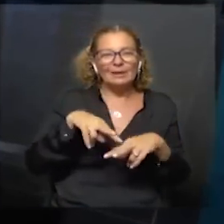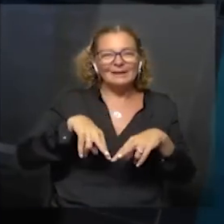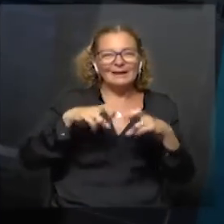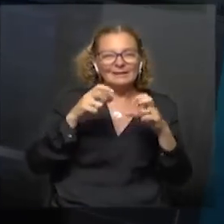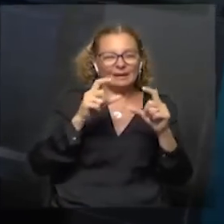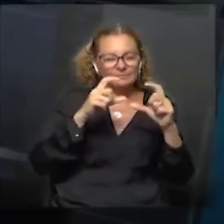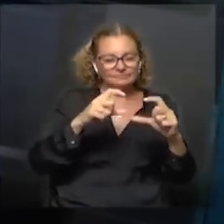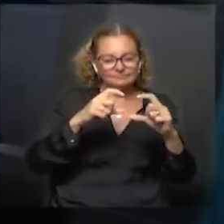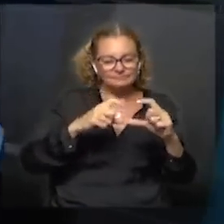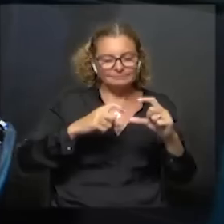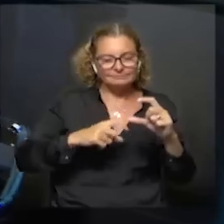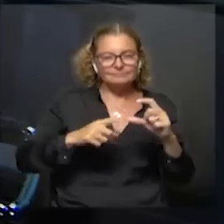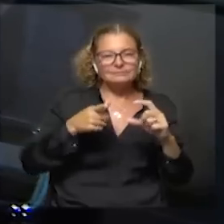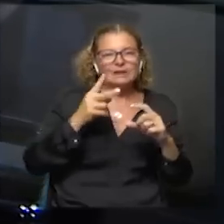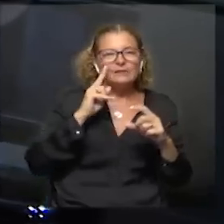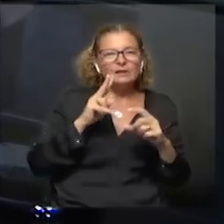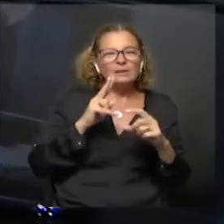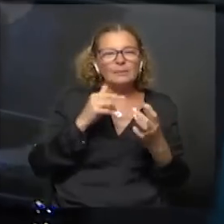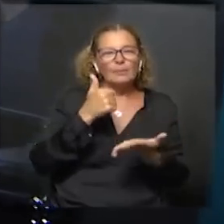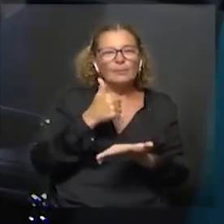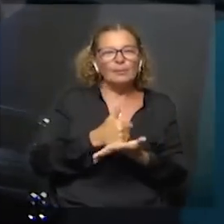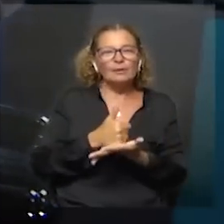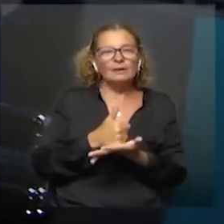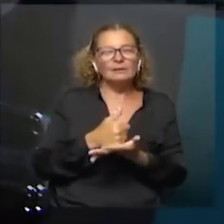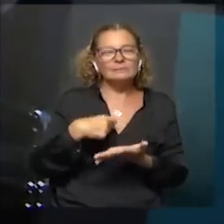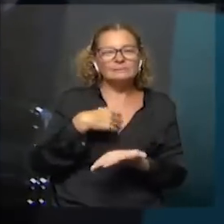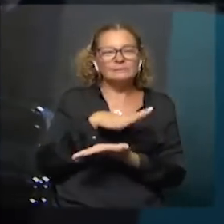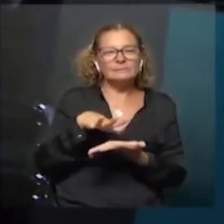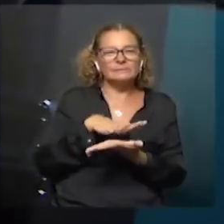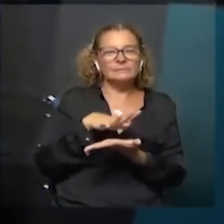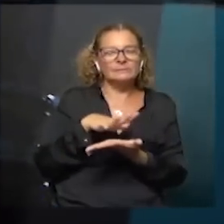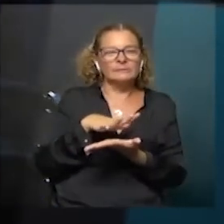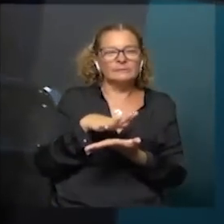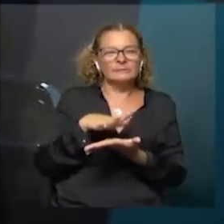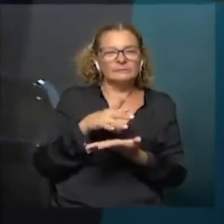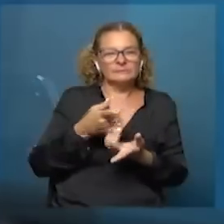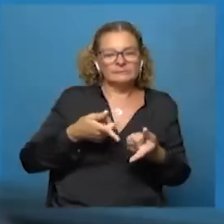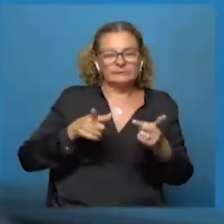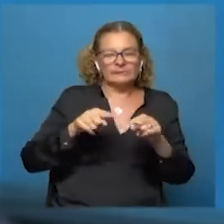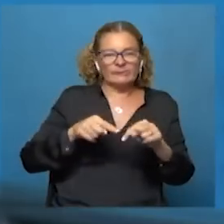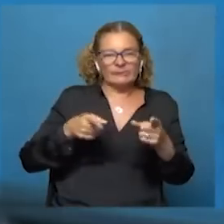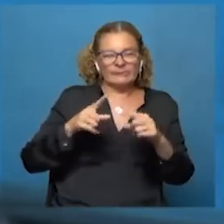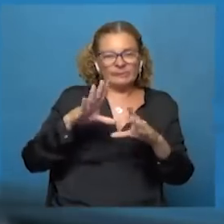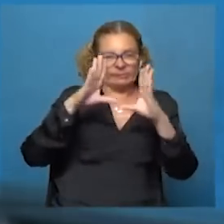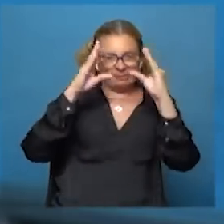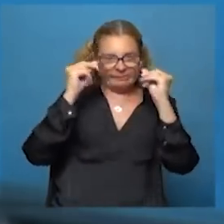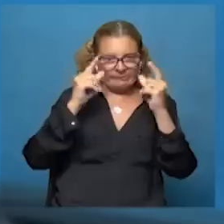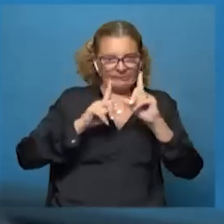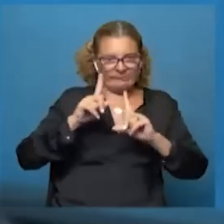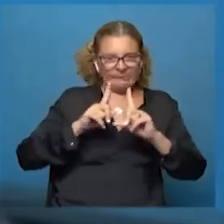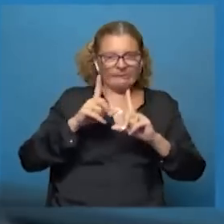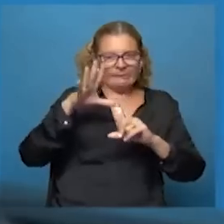texto contexto no O sea ponernos en la situación que se ha venido dando y a no olvidarse de algo